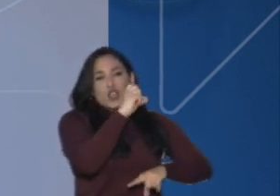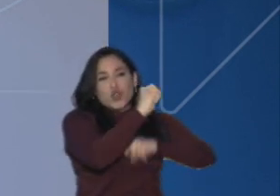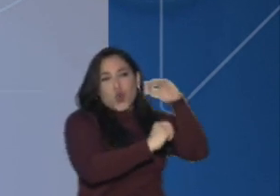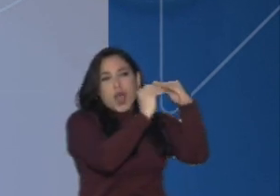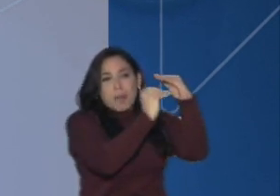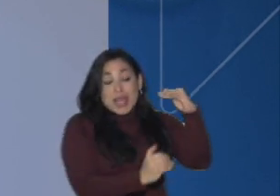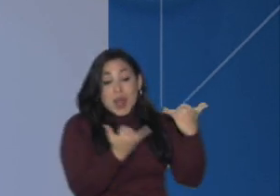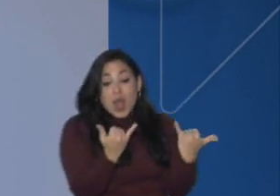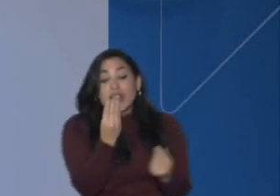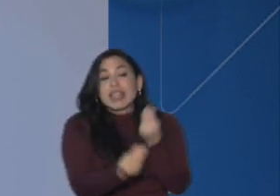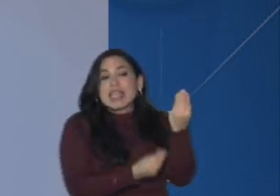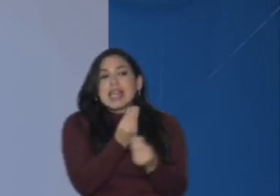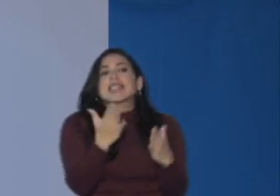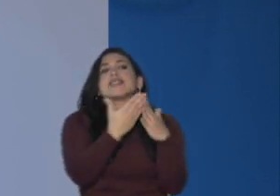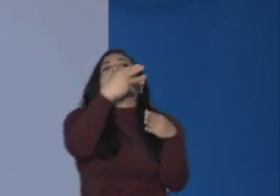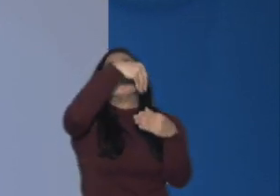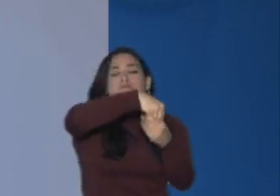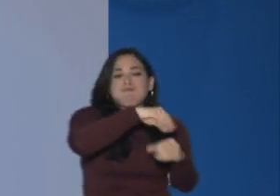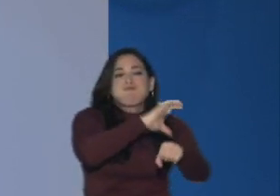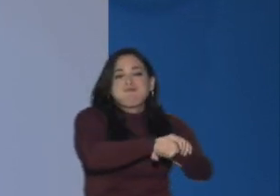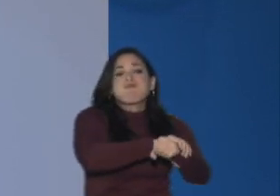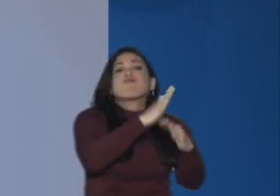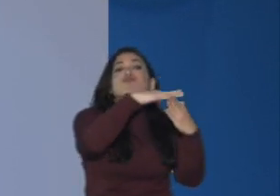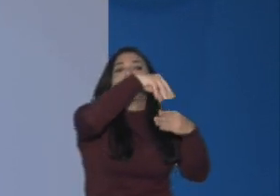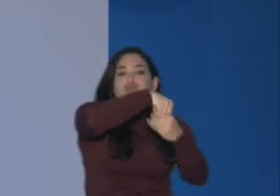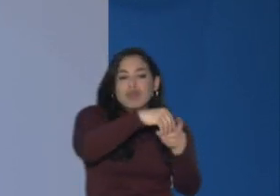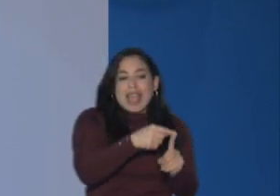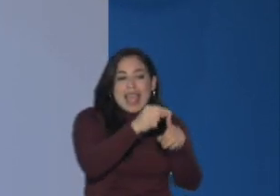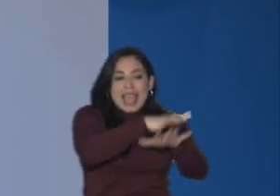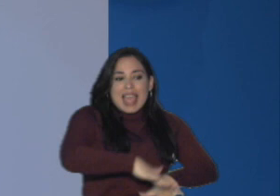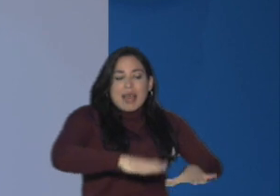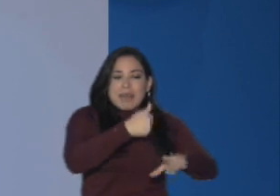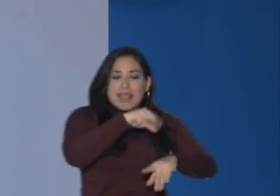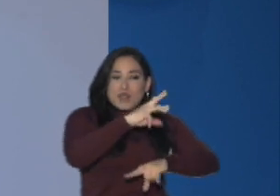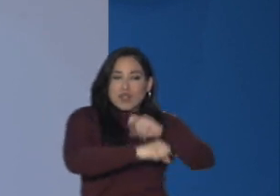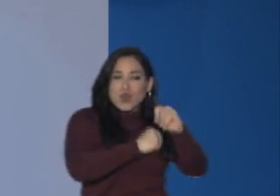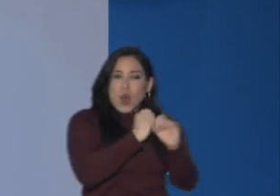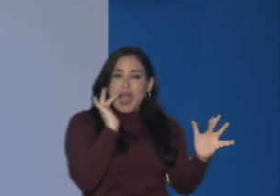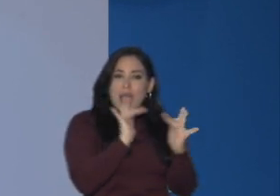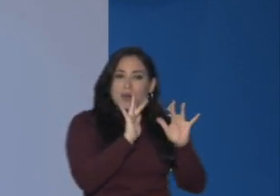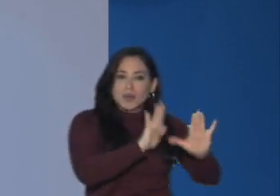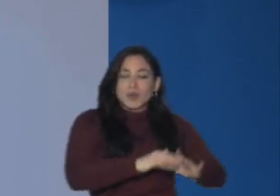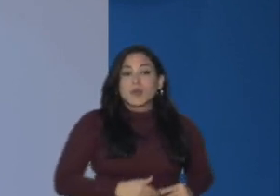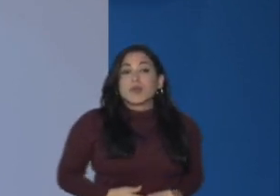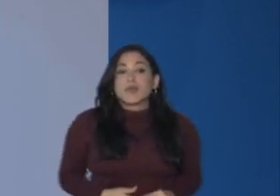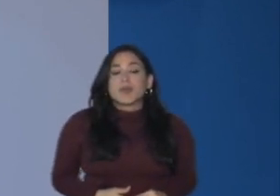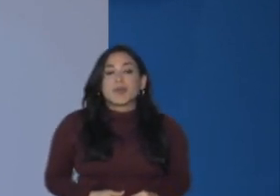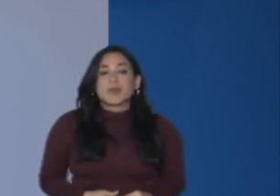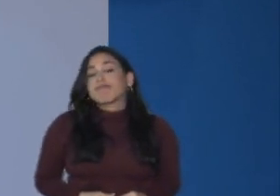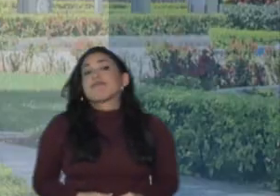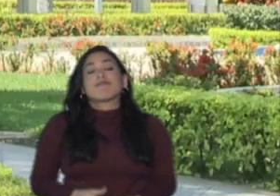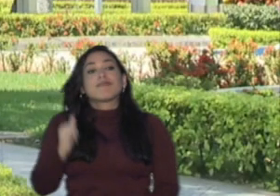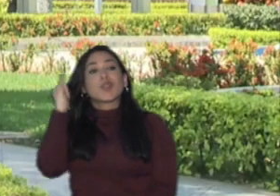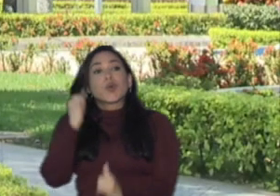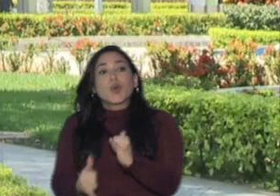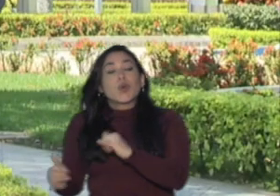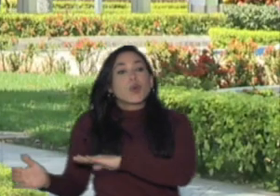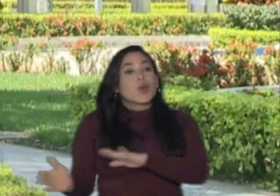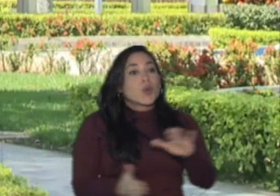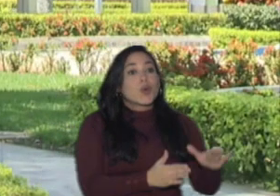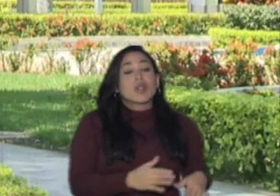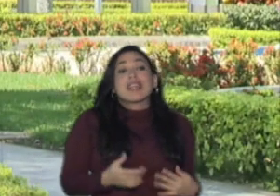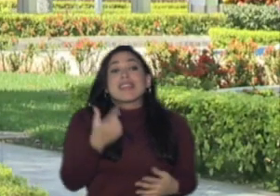permanecen en esos momentos privados de la libertad en un centro especializado para menores de edad. Y finalizamos